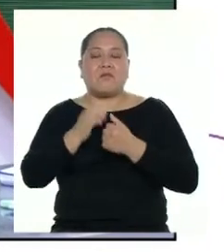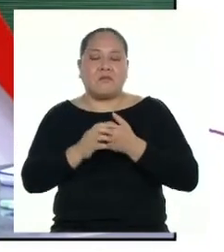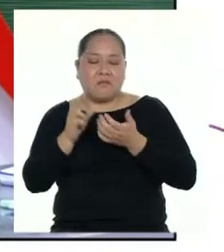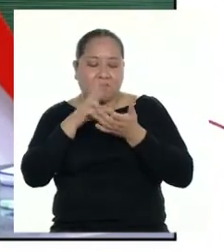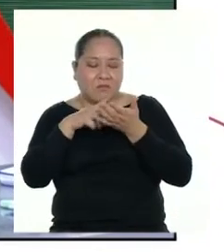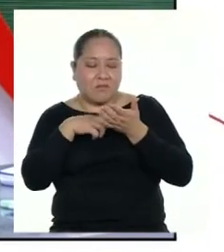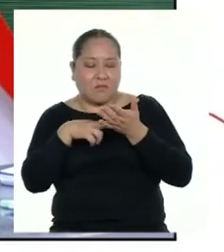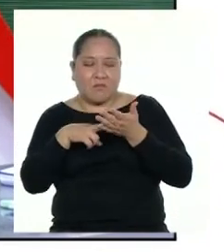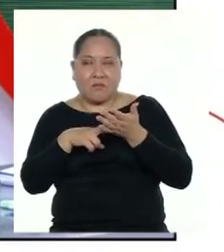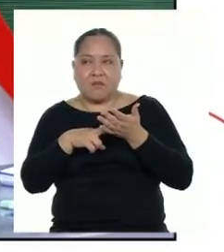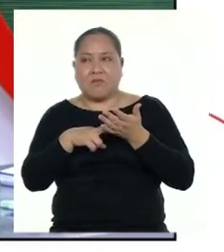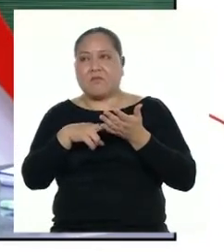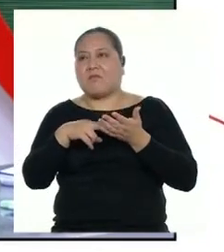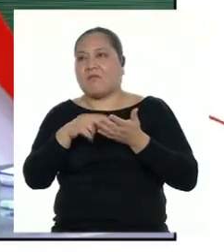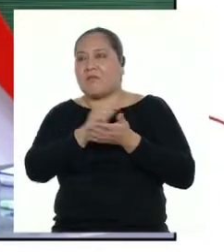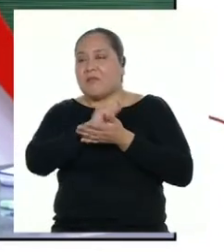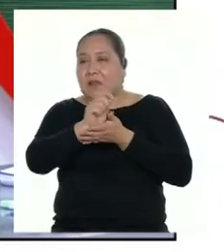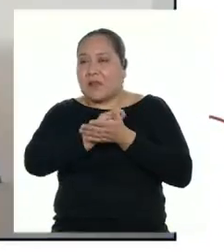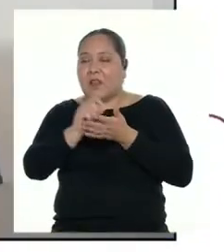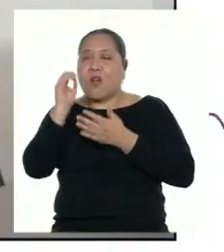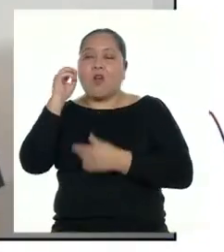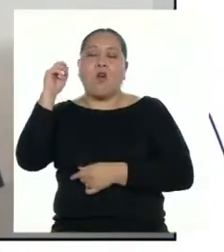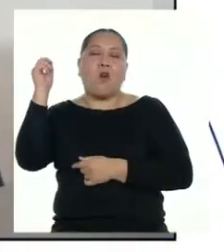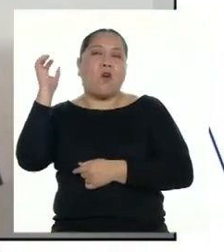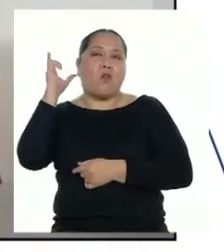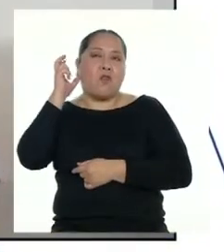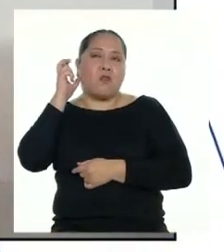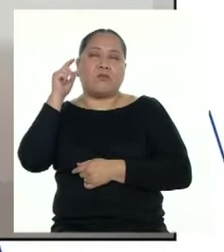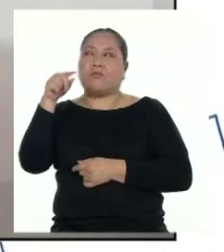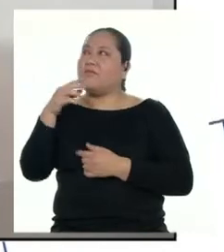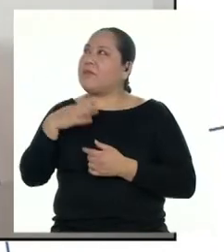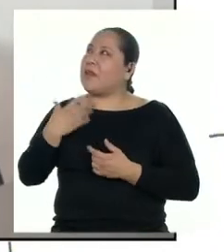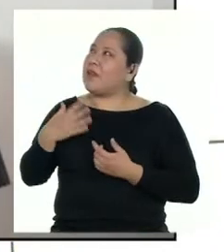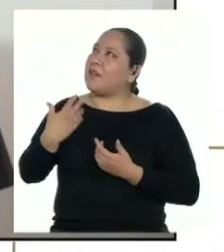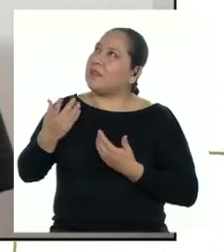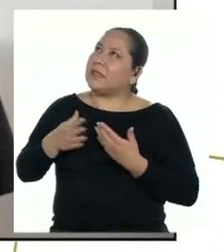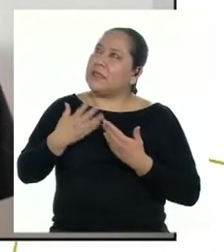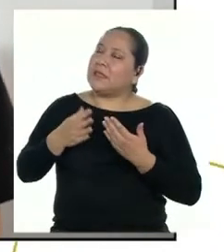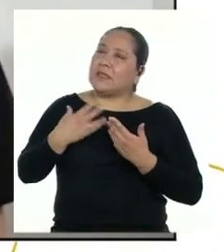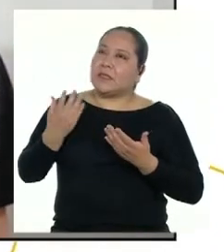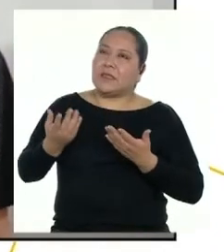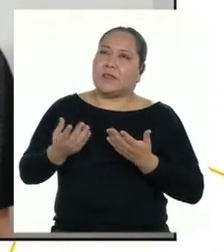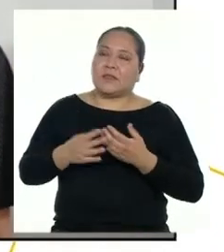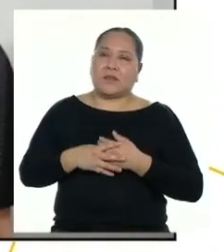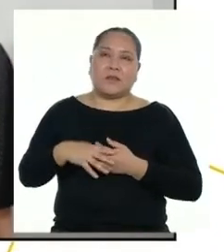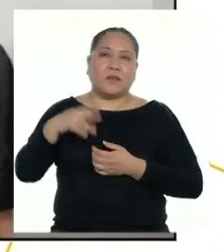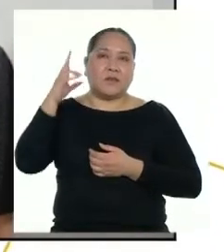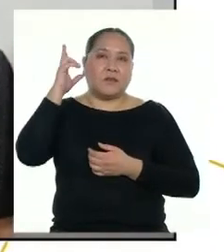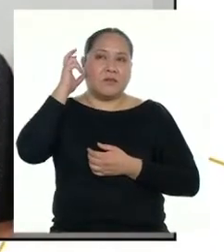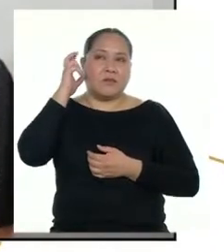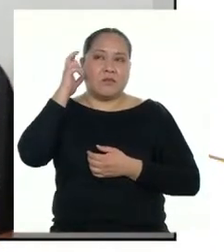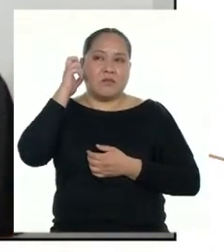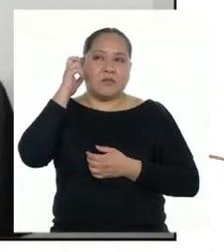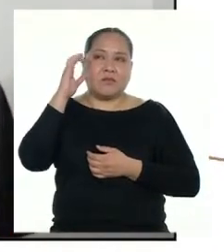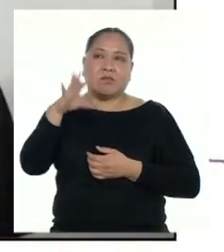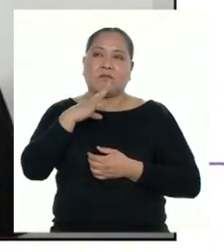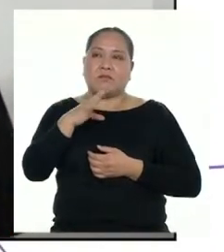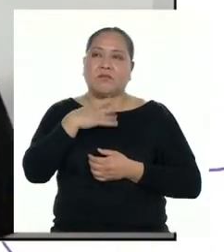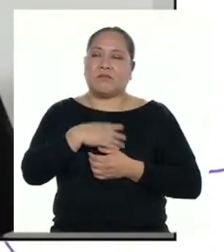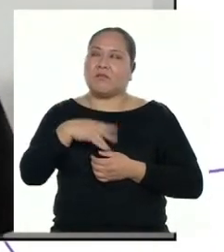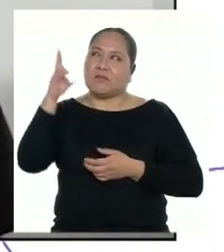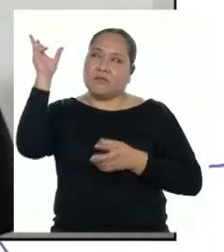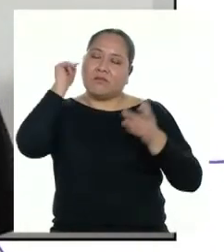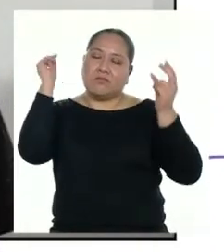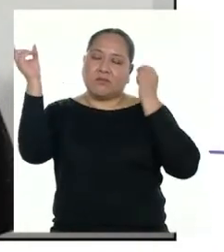fácil analizar? ¿Las escritas o las orales? Se me hace más fácil analizar las fuentes orales. Creo que capto mejor las